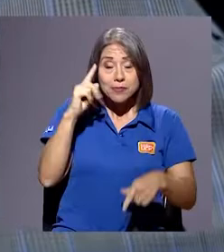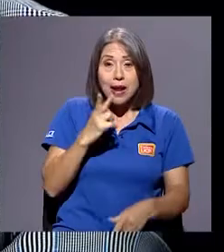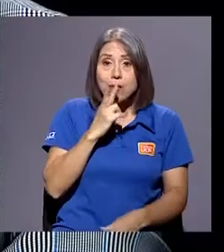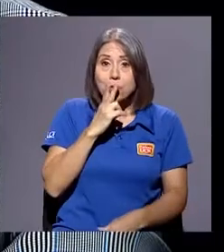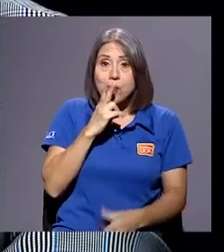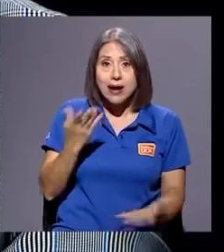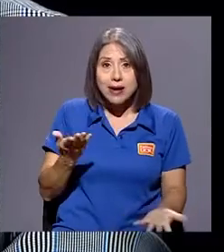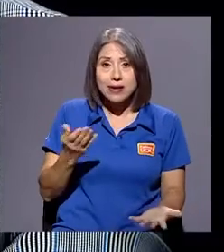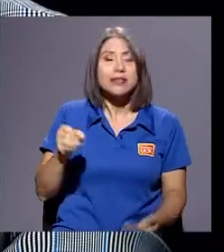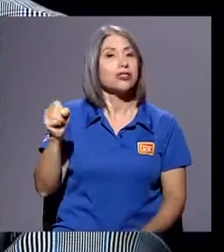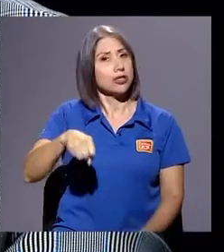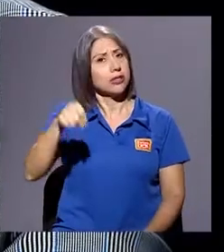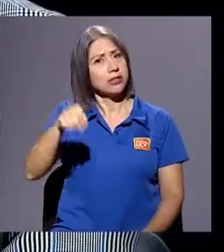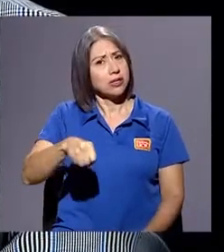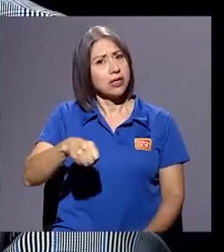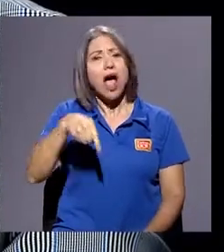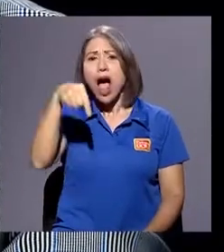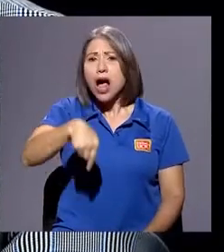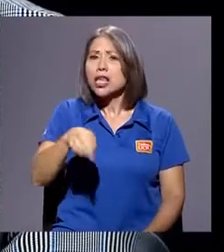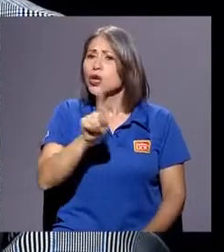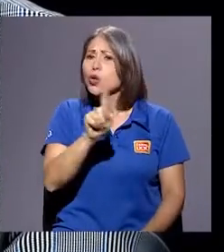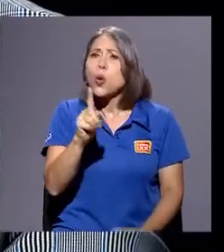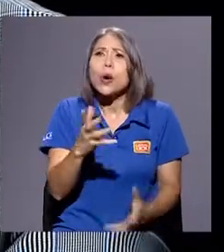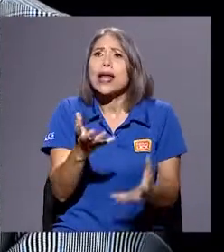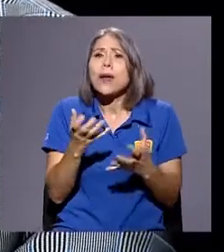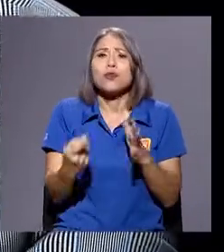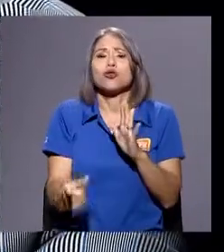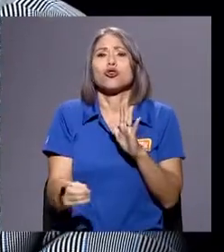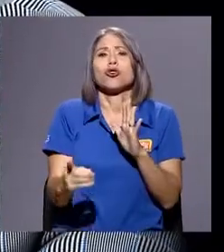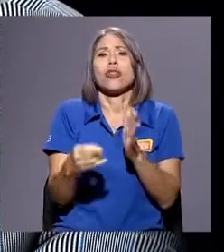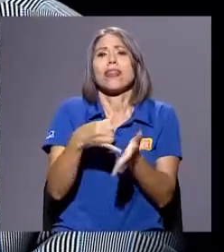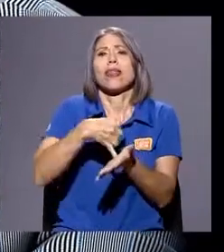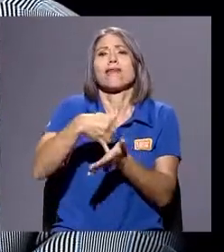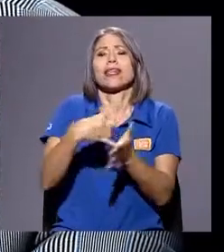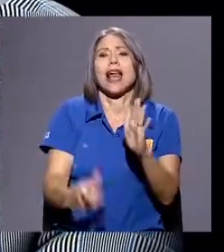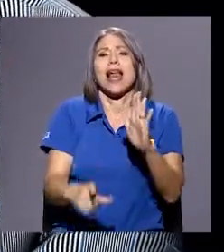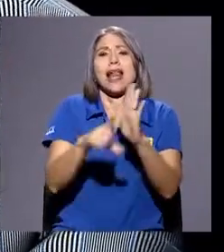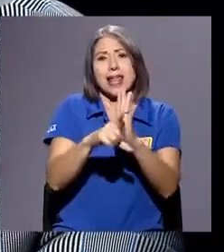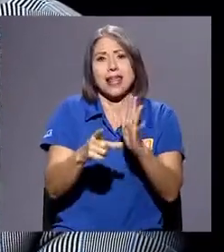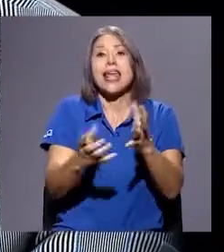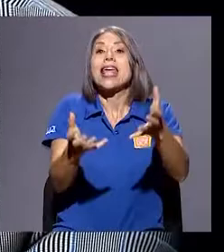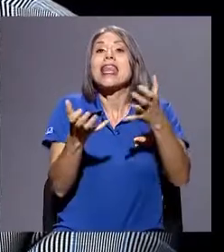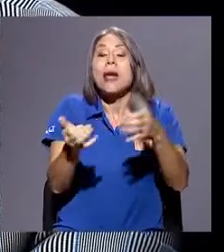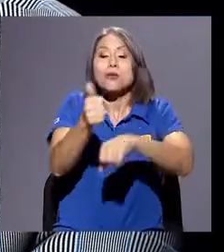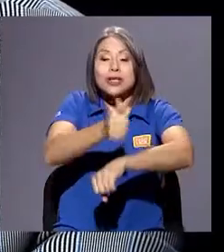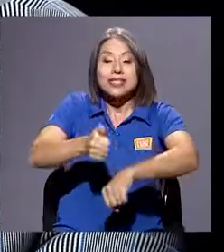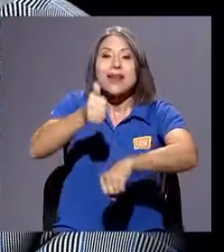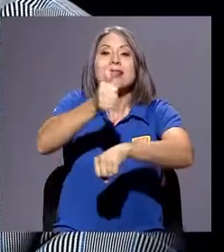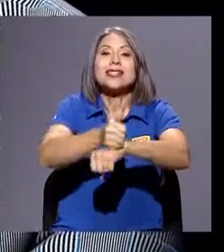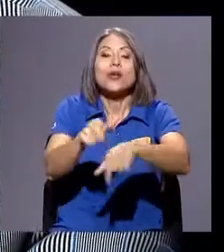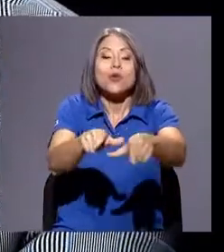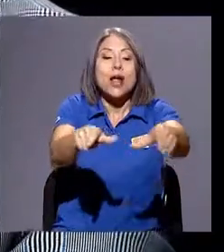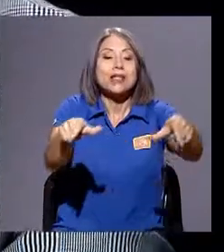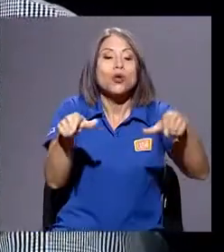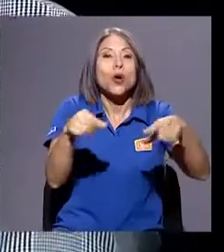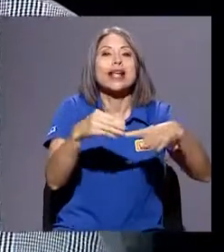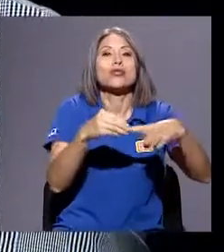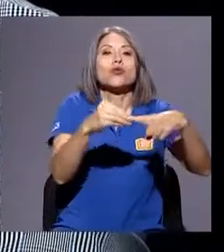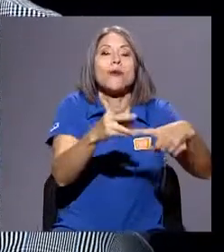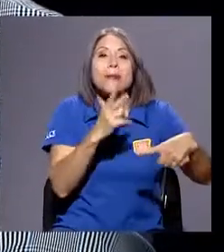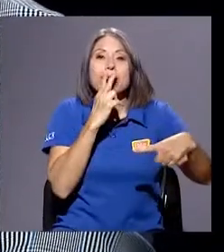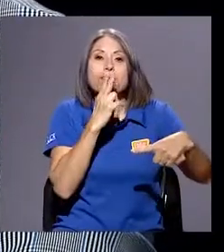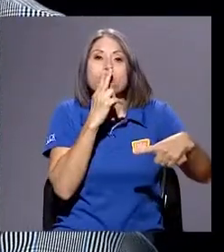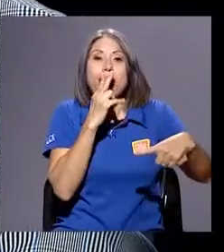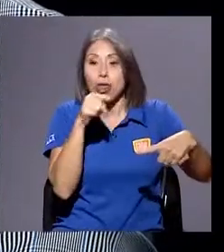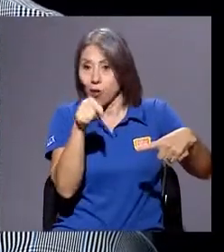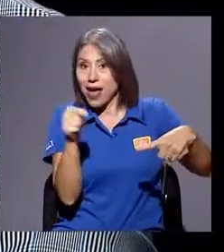digamos, que debilitar la ley. Lo que estamos diciendo es, hagamos una zona donde sea exclusivamente fumado y que ahí sea donde se fume. Bueno,